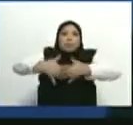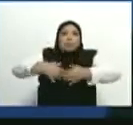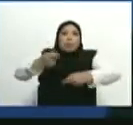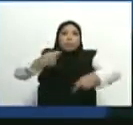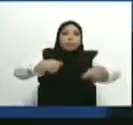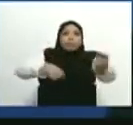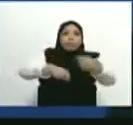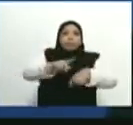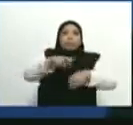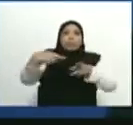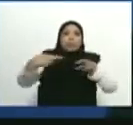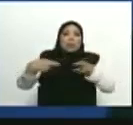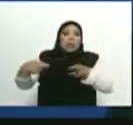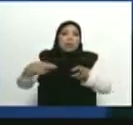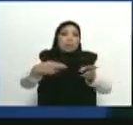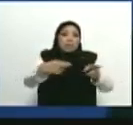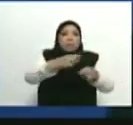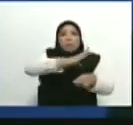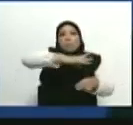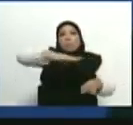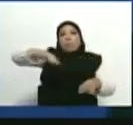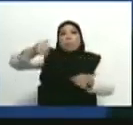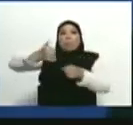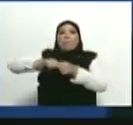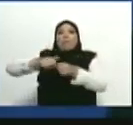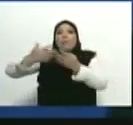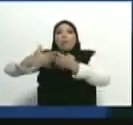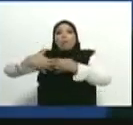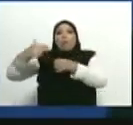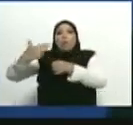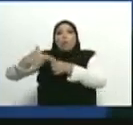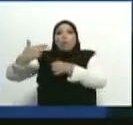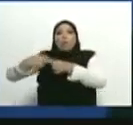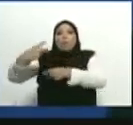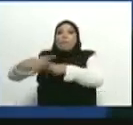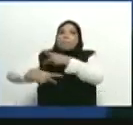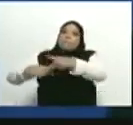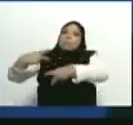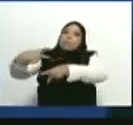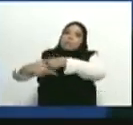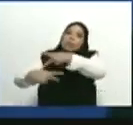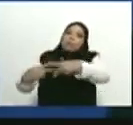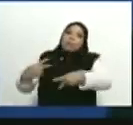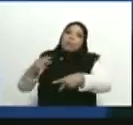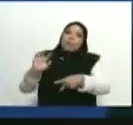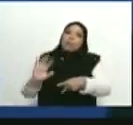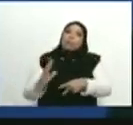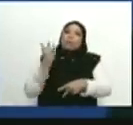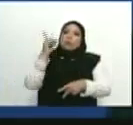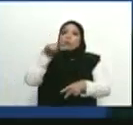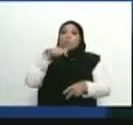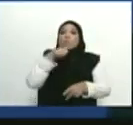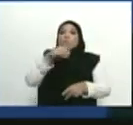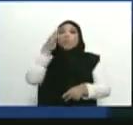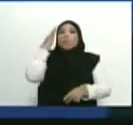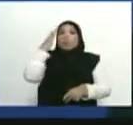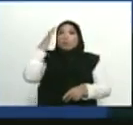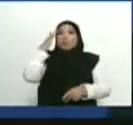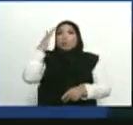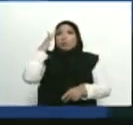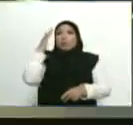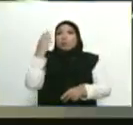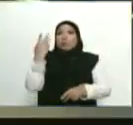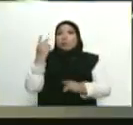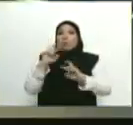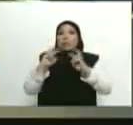tema también del reinicio de la explotación petrolera a partir de este proceso. Pero hay un quinto componente que también tenemos que atacar, presidente,